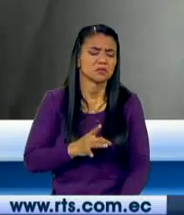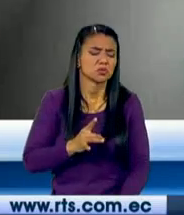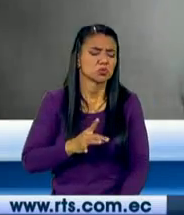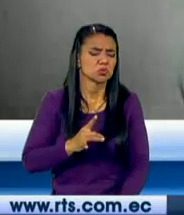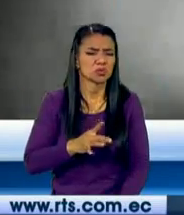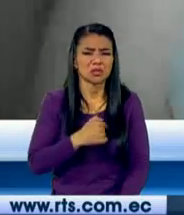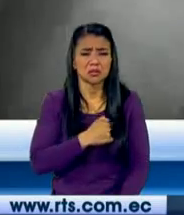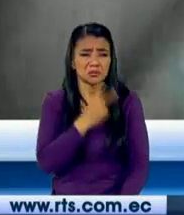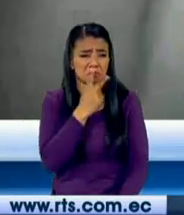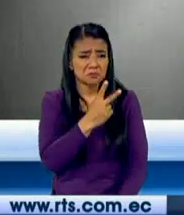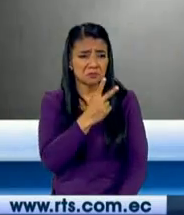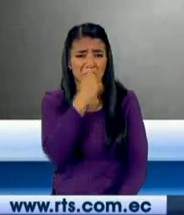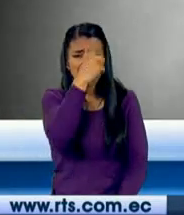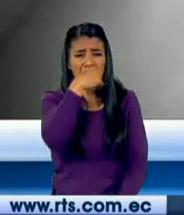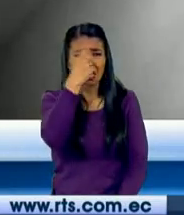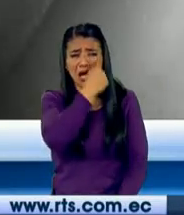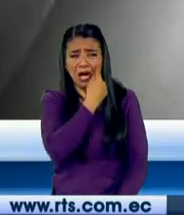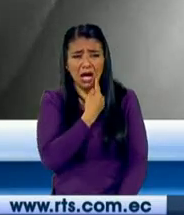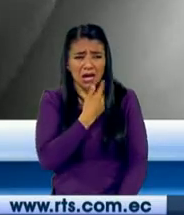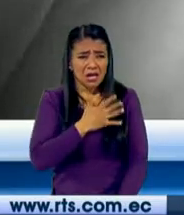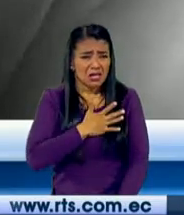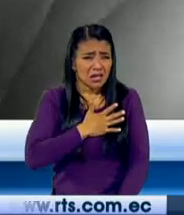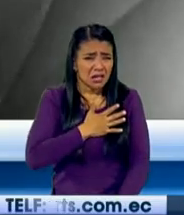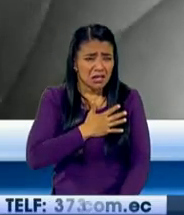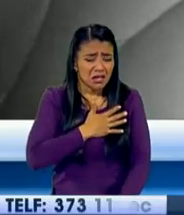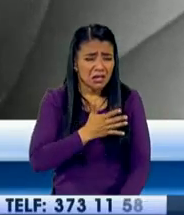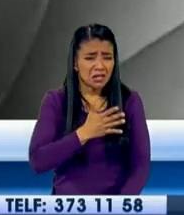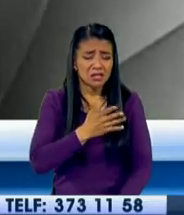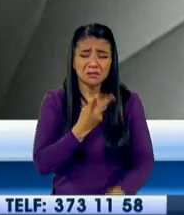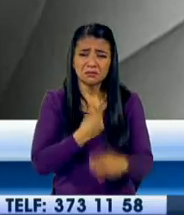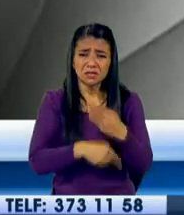Yo le veo su cara y me da mucho dolor.